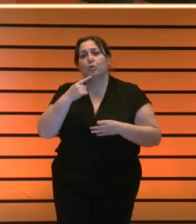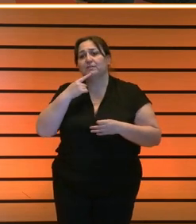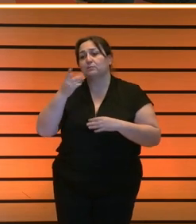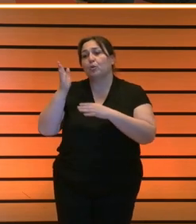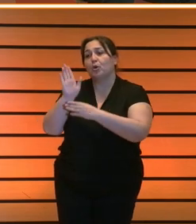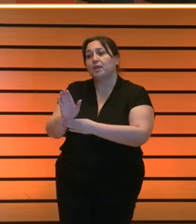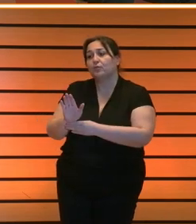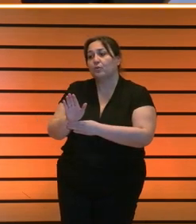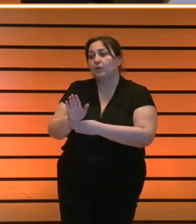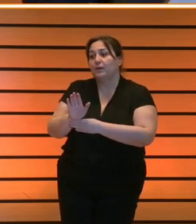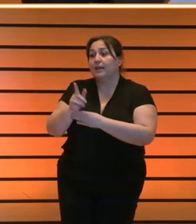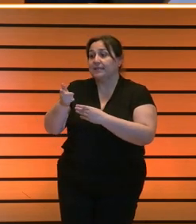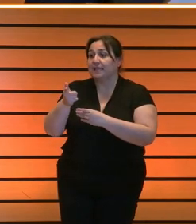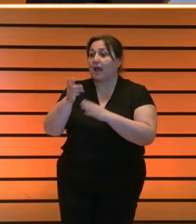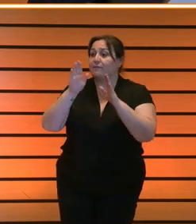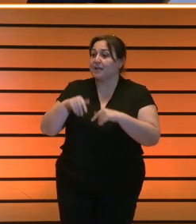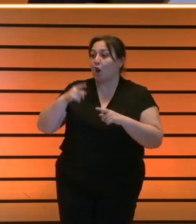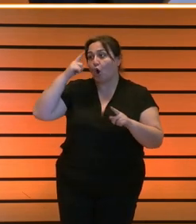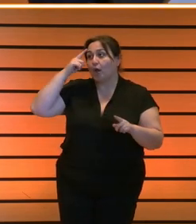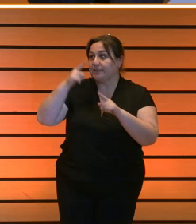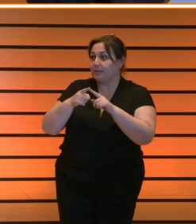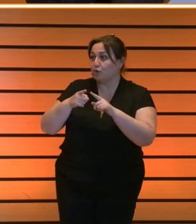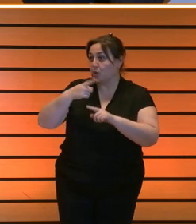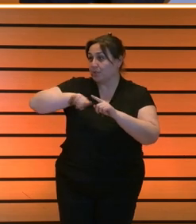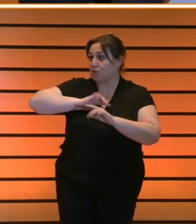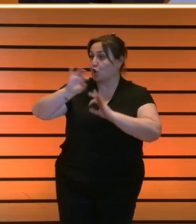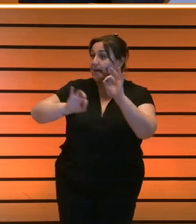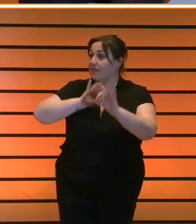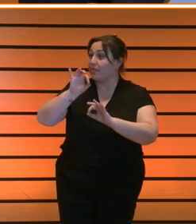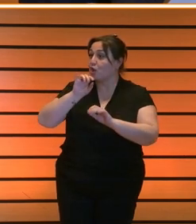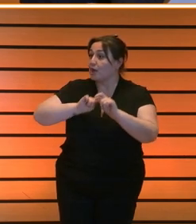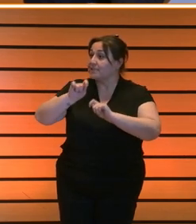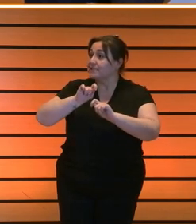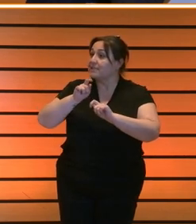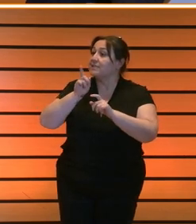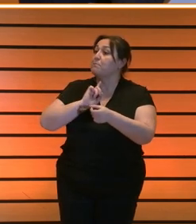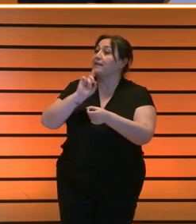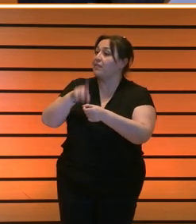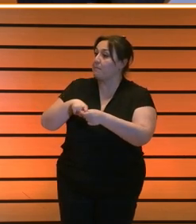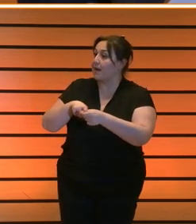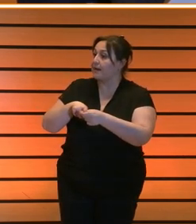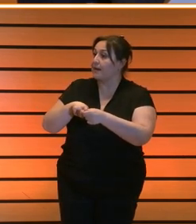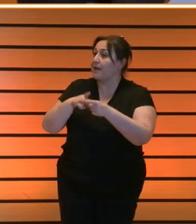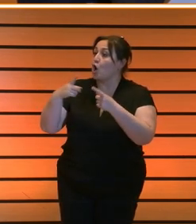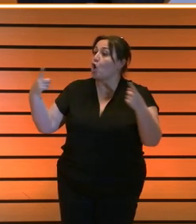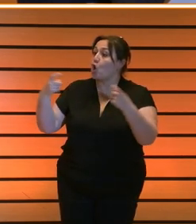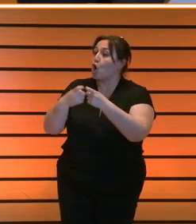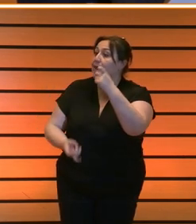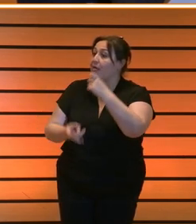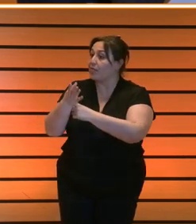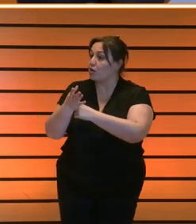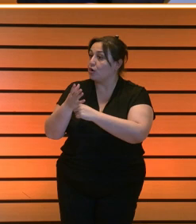proponiendo es que entre las finalidades de nuestras organizaciones está participar en la cocreación